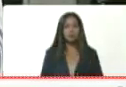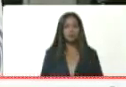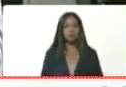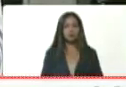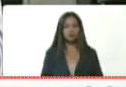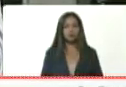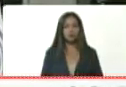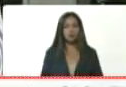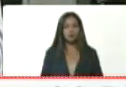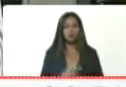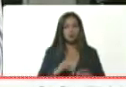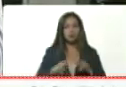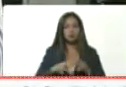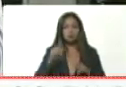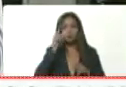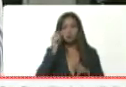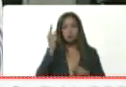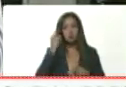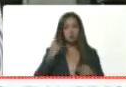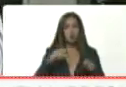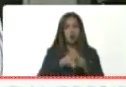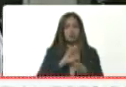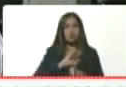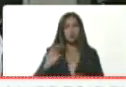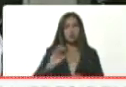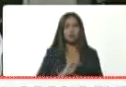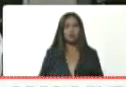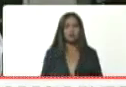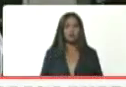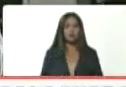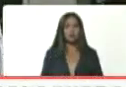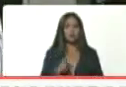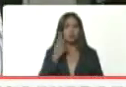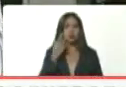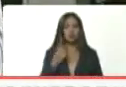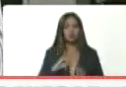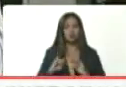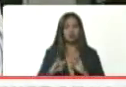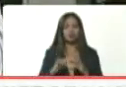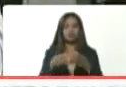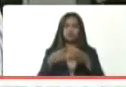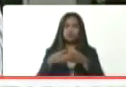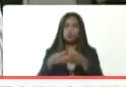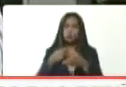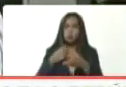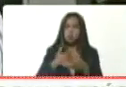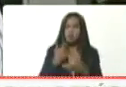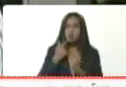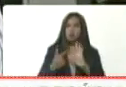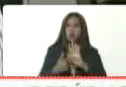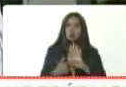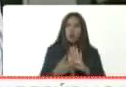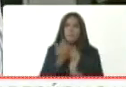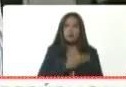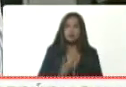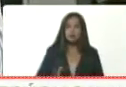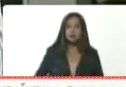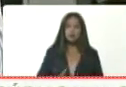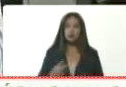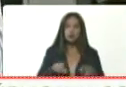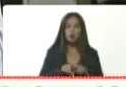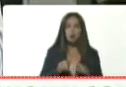las niñas y los niños de la patria en este caso de esa procura yo quiero resaltar comandante presidente